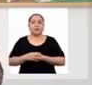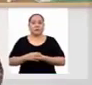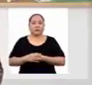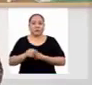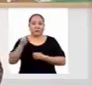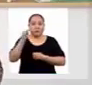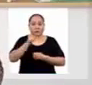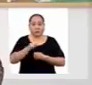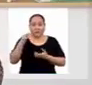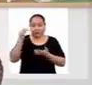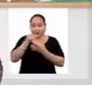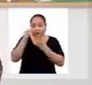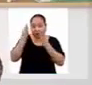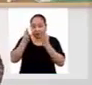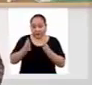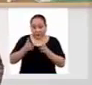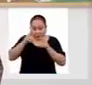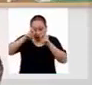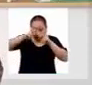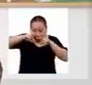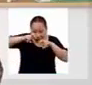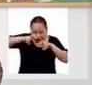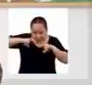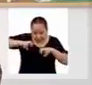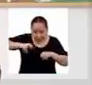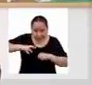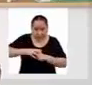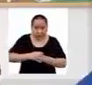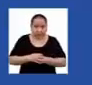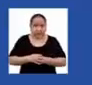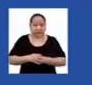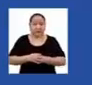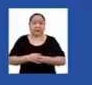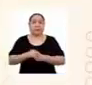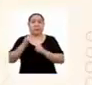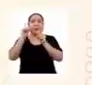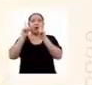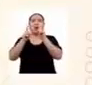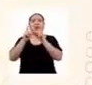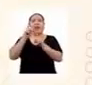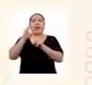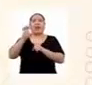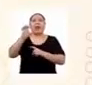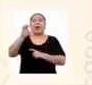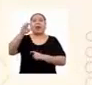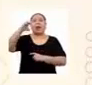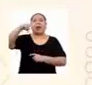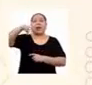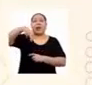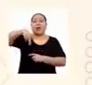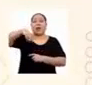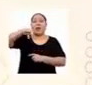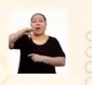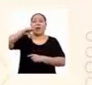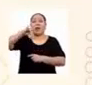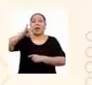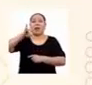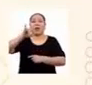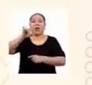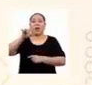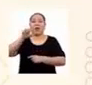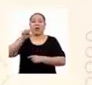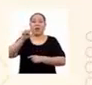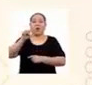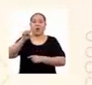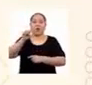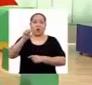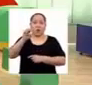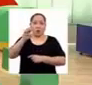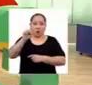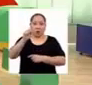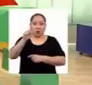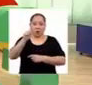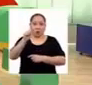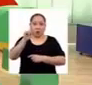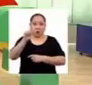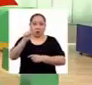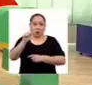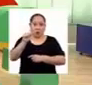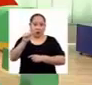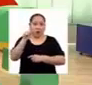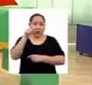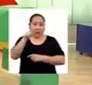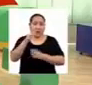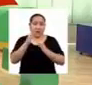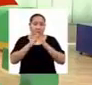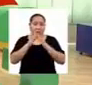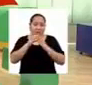Para nuestro estudio usaremos como técnica la encuesta. En casa sabemos que es una encuesta, ¿no?